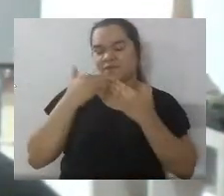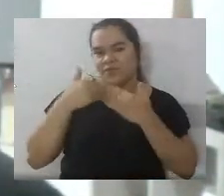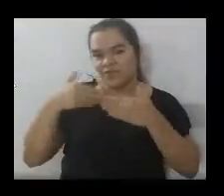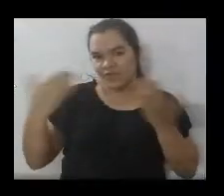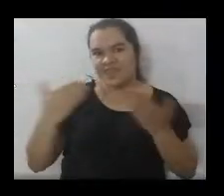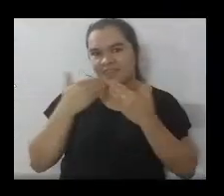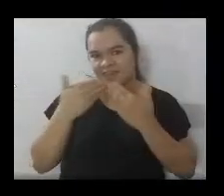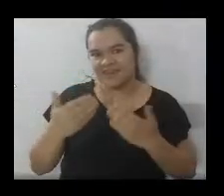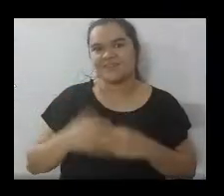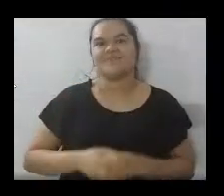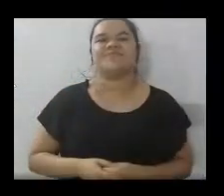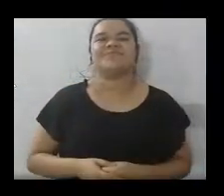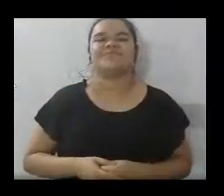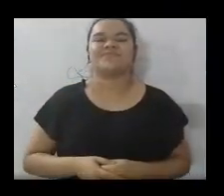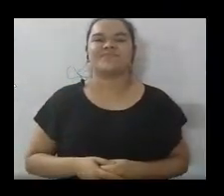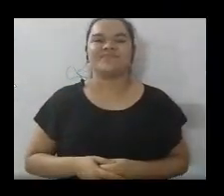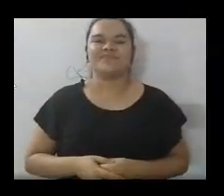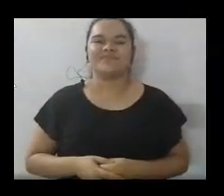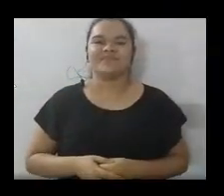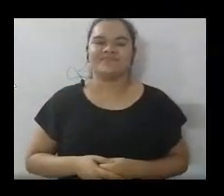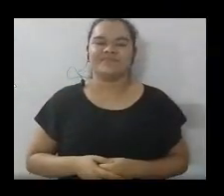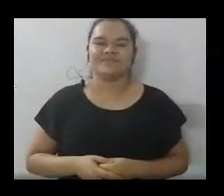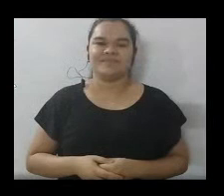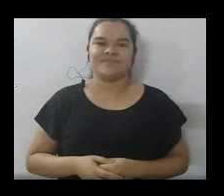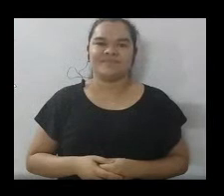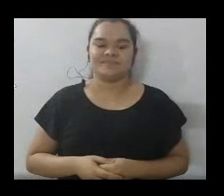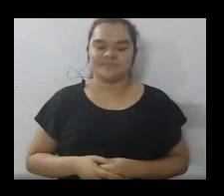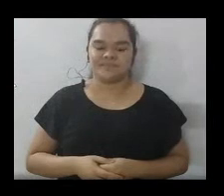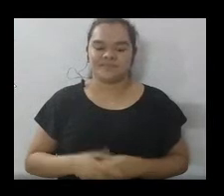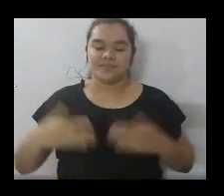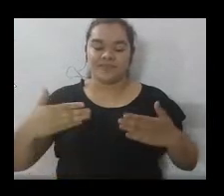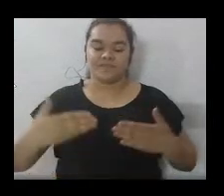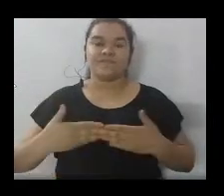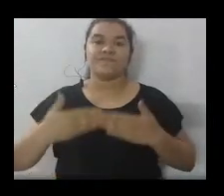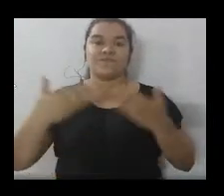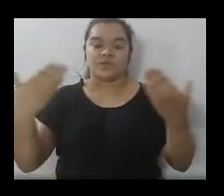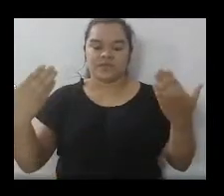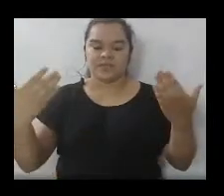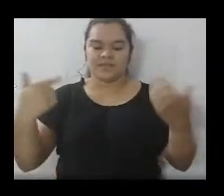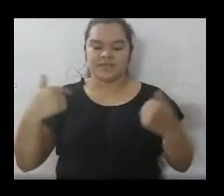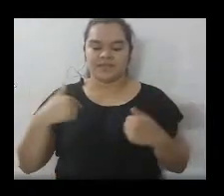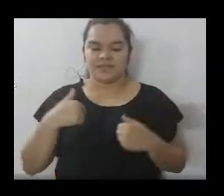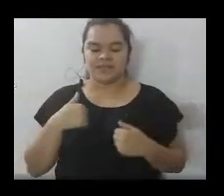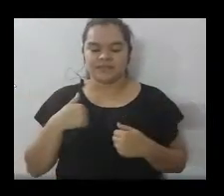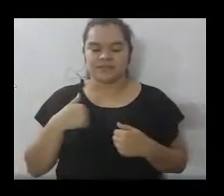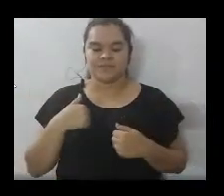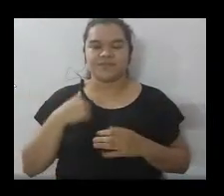día, muchas gracias. Bueno, voy a pasar a presentarles